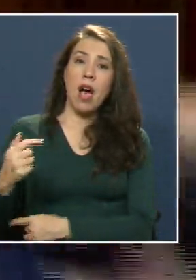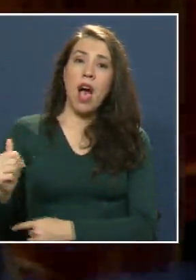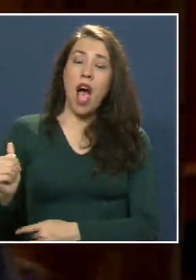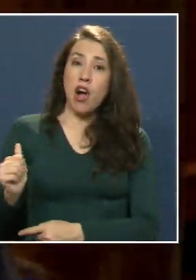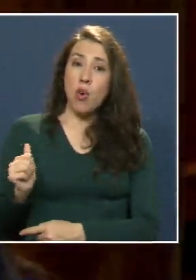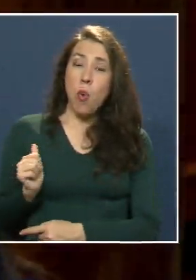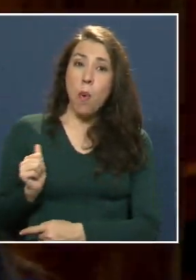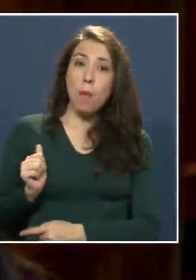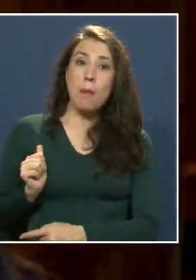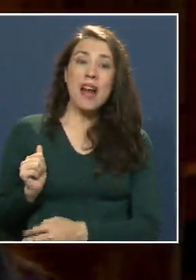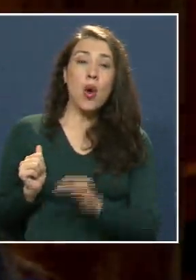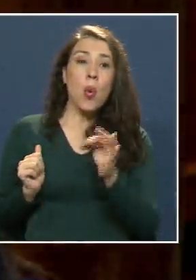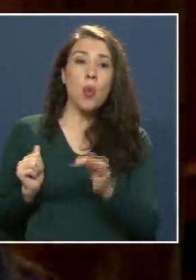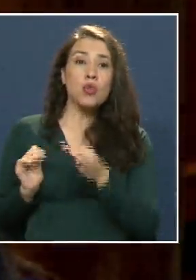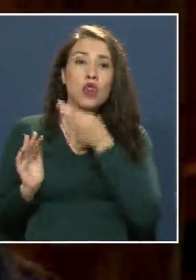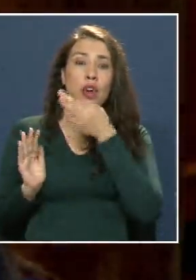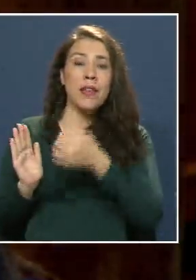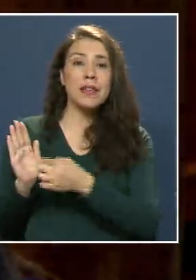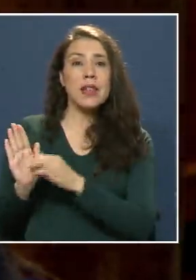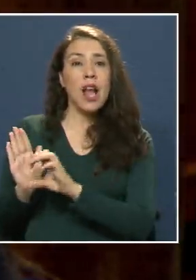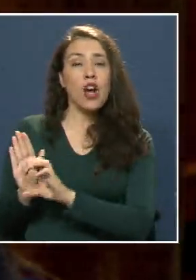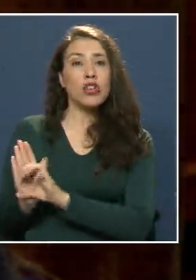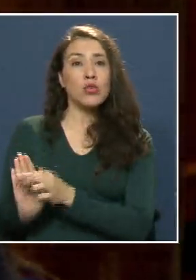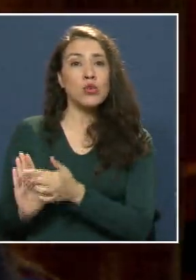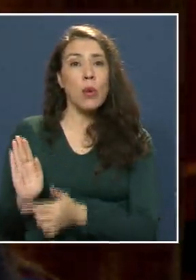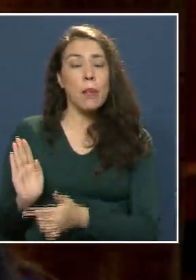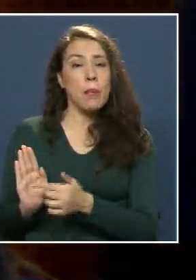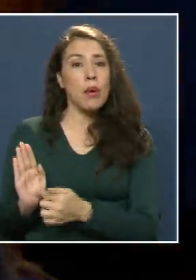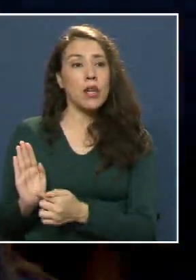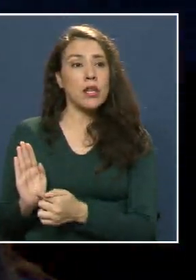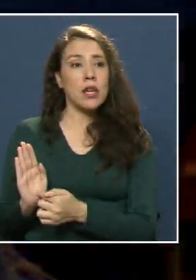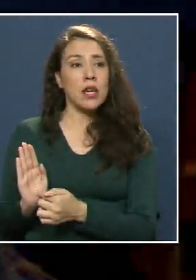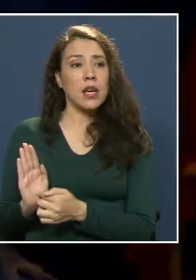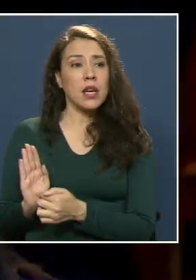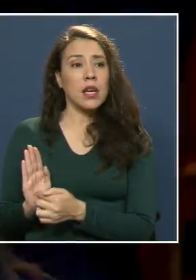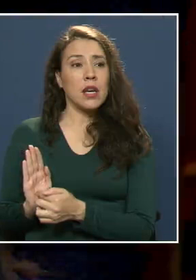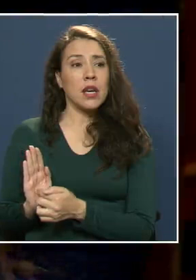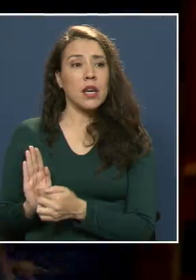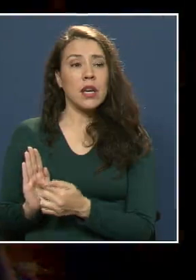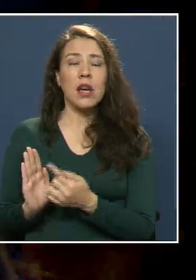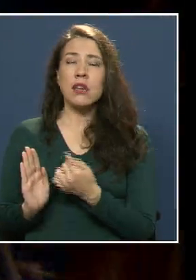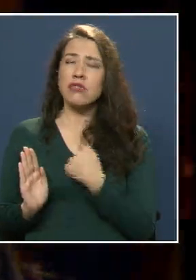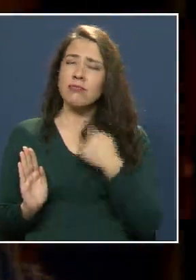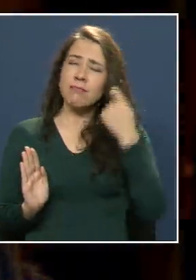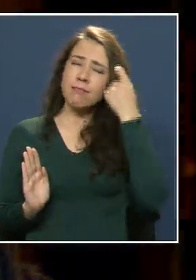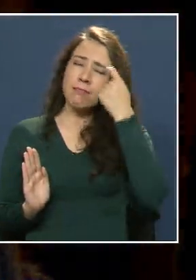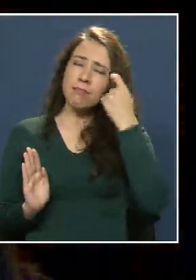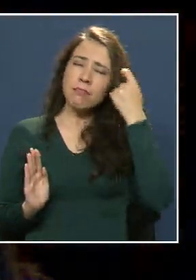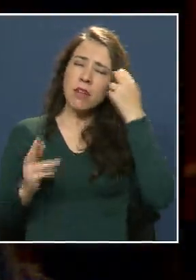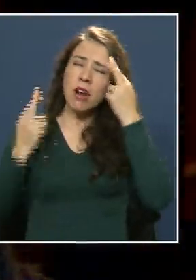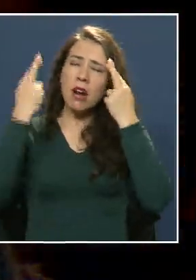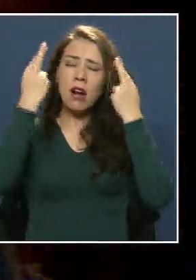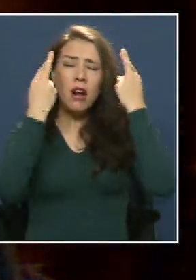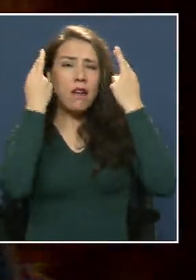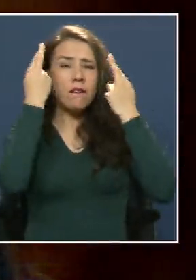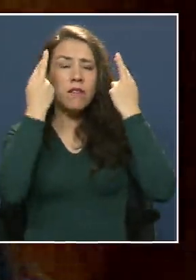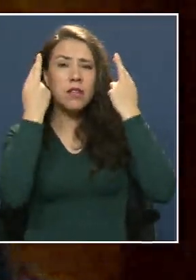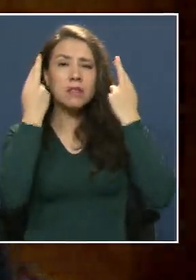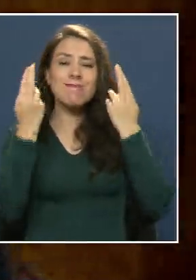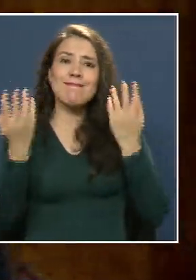a la Constitución. Y considero, luego de una profunda reflexión,